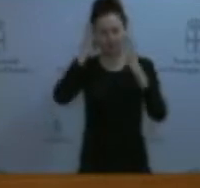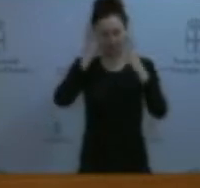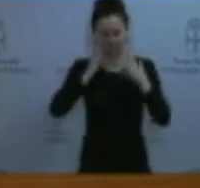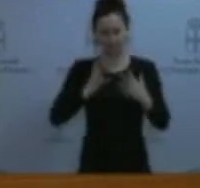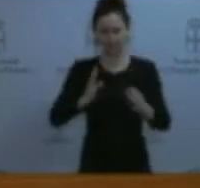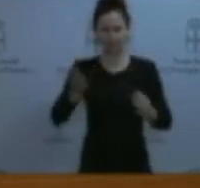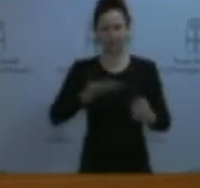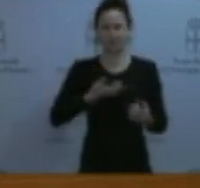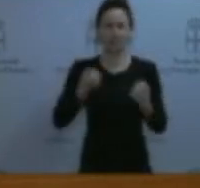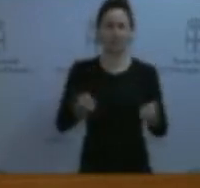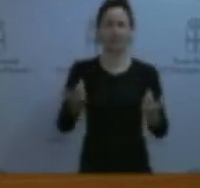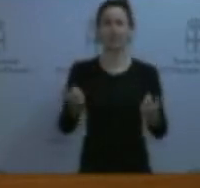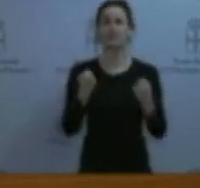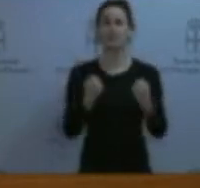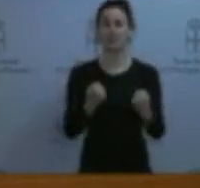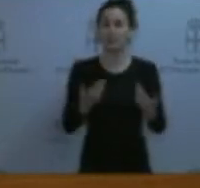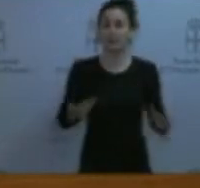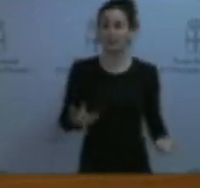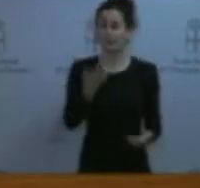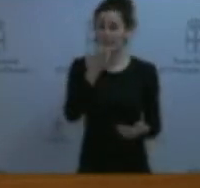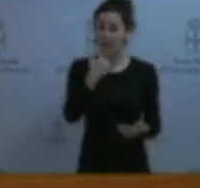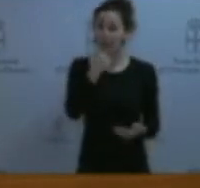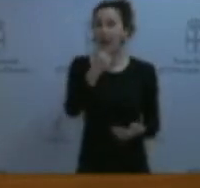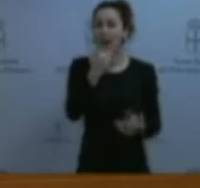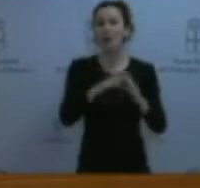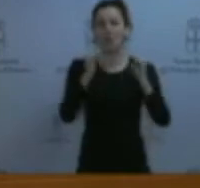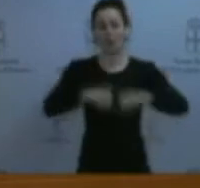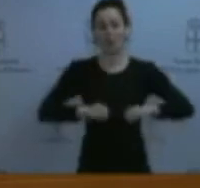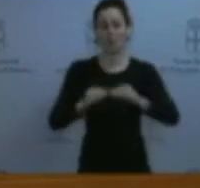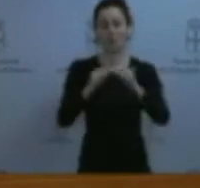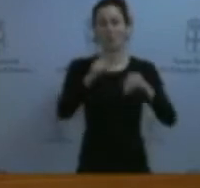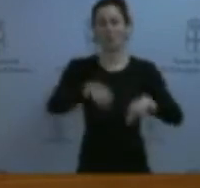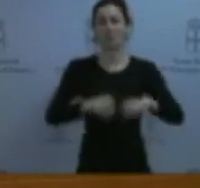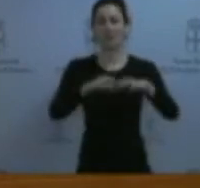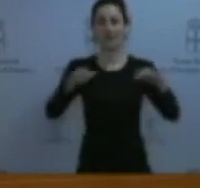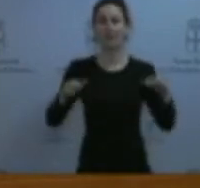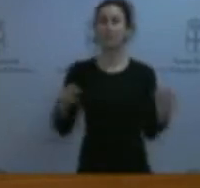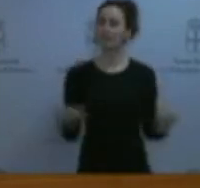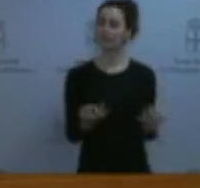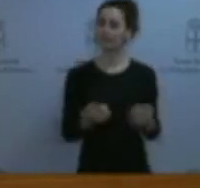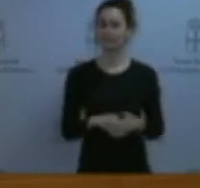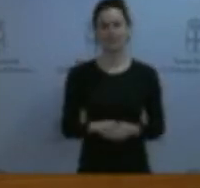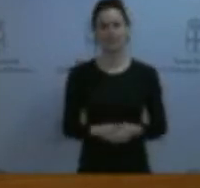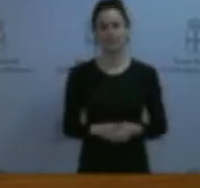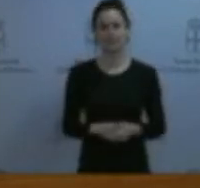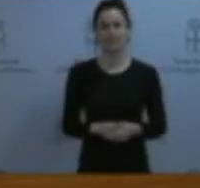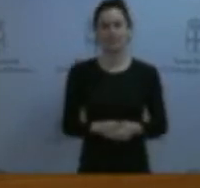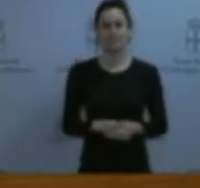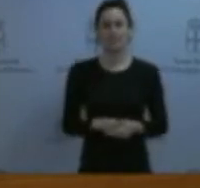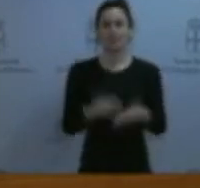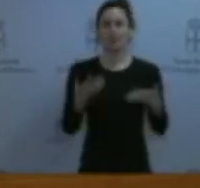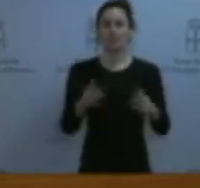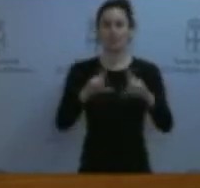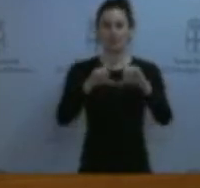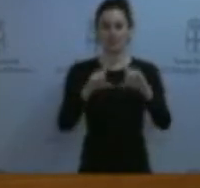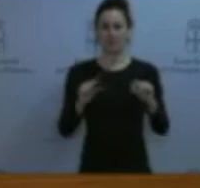la salud. Si de algo hay consenso en esta Cámara, señorías, es del lastre que supone para